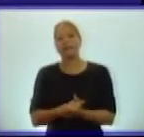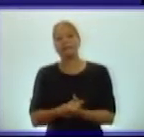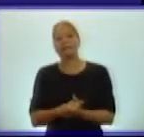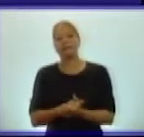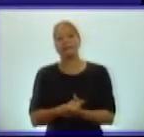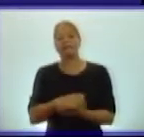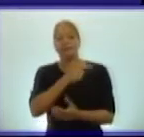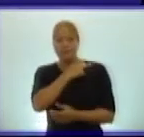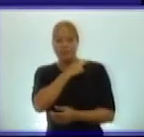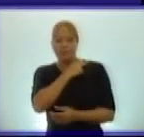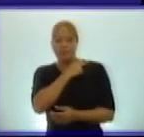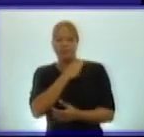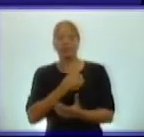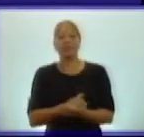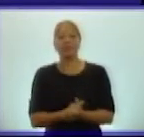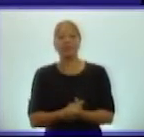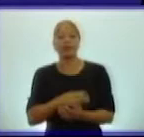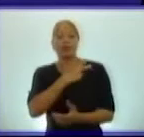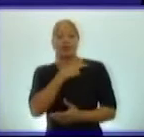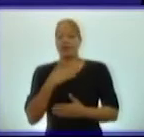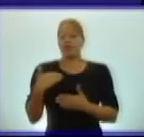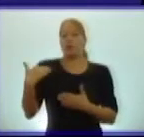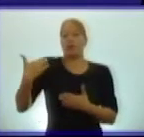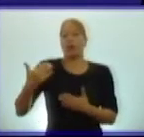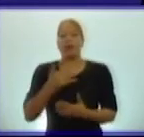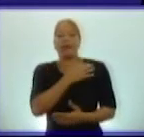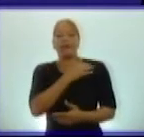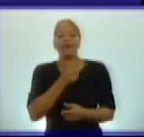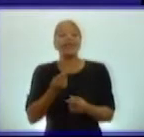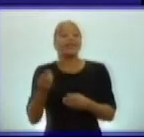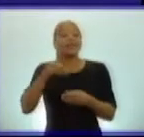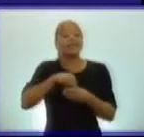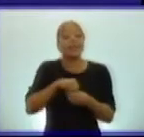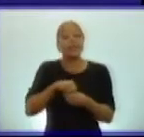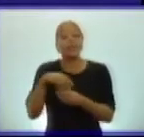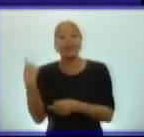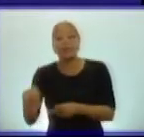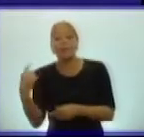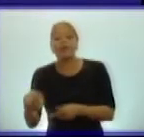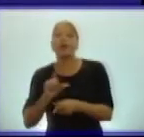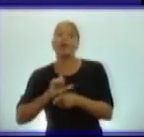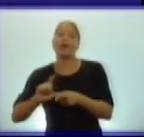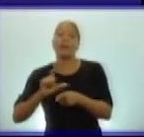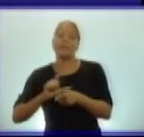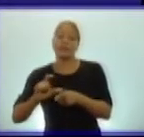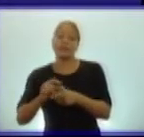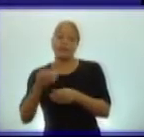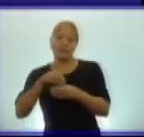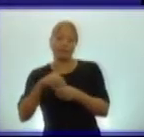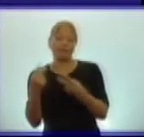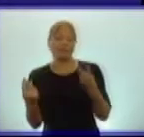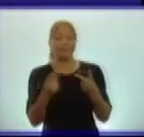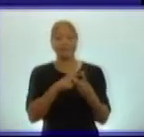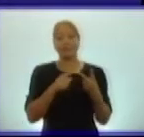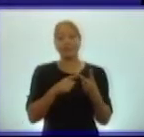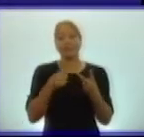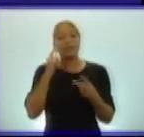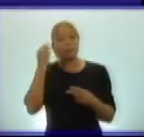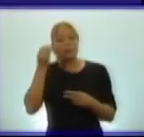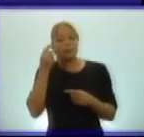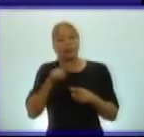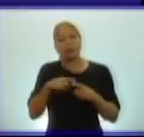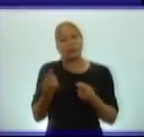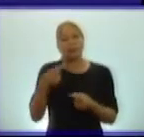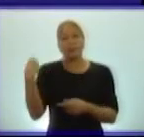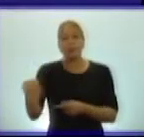ese feudalismo? Bueno, los señores feudales. Y dentro de los explotados, los campesinos dependientes. Y quizás usted esté pensando, hey, ¿por qué son